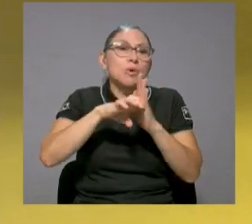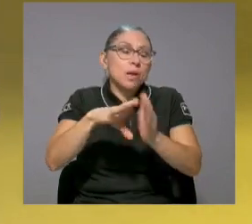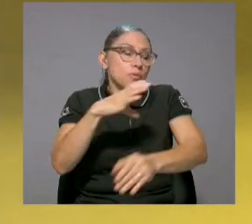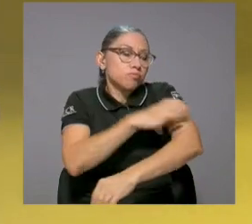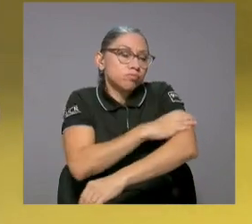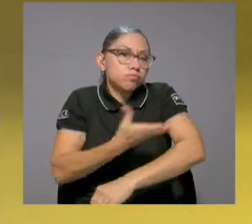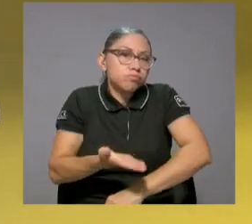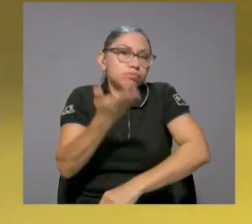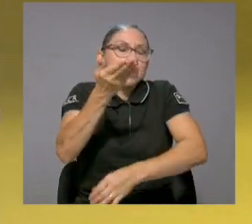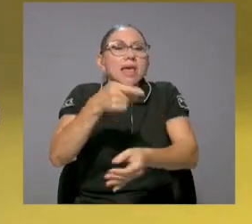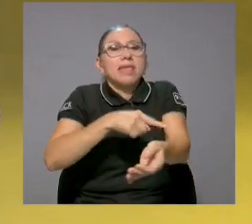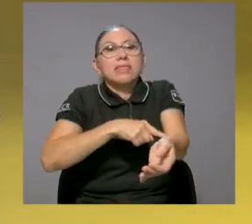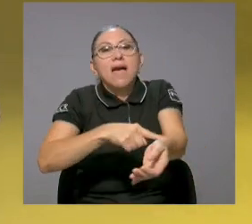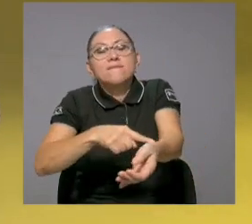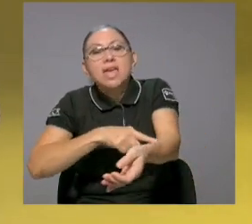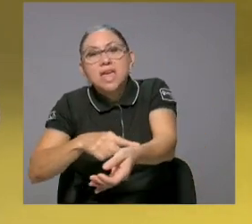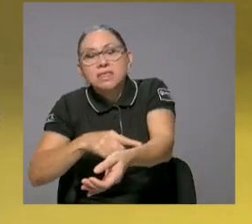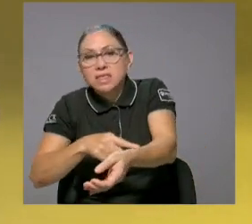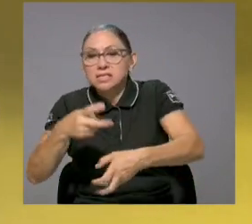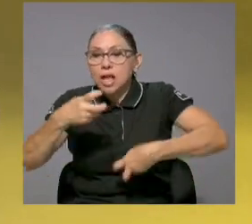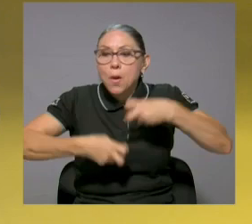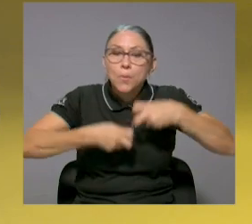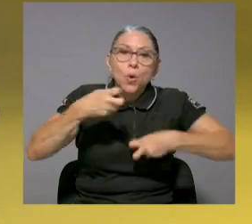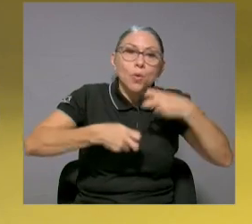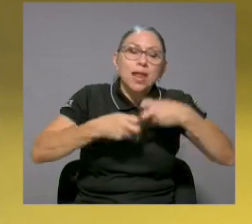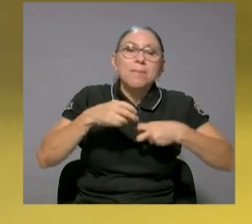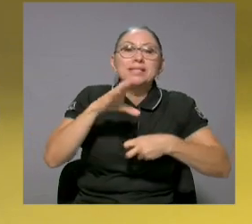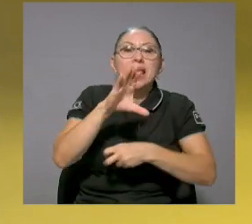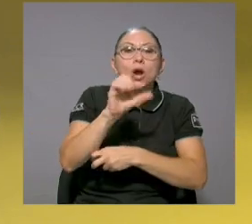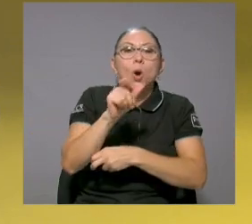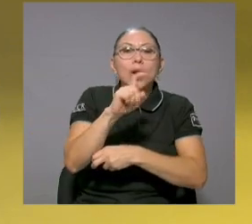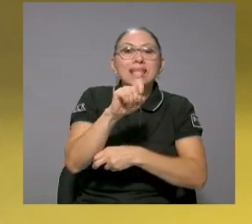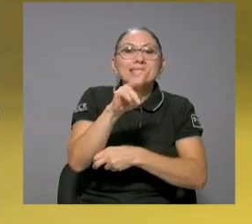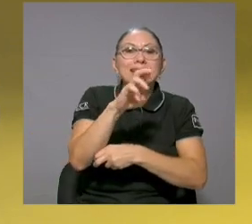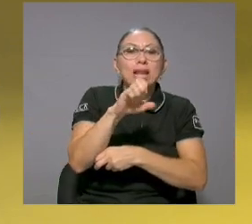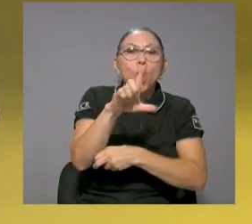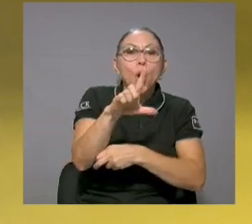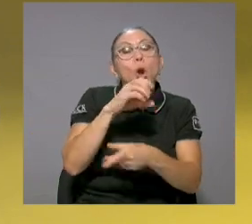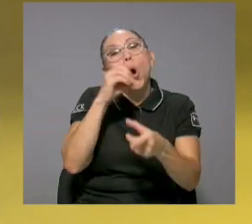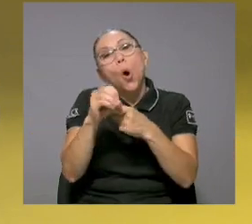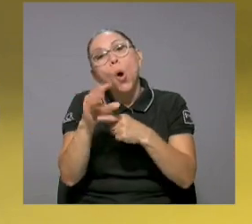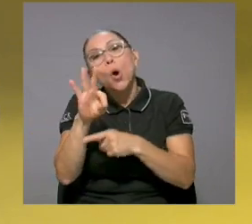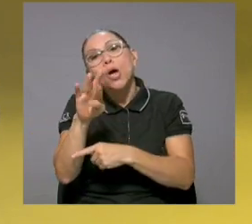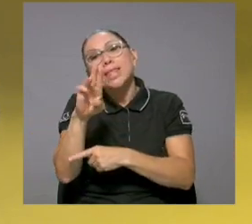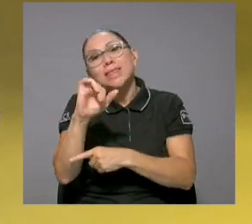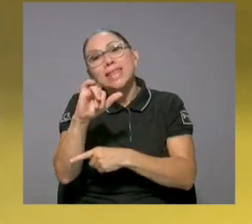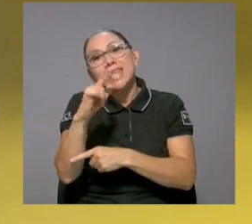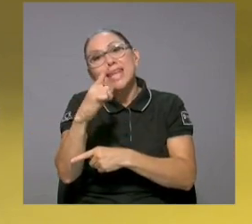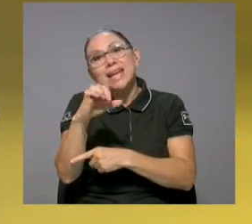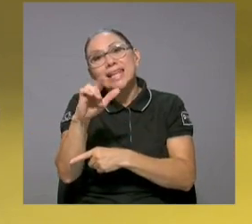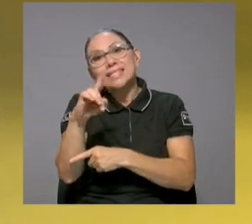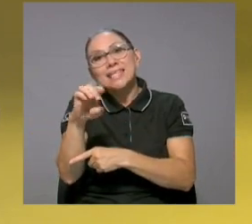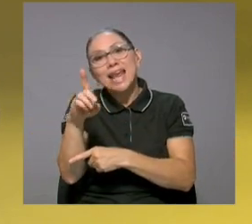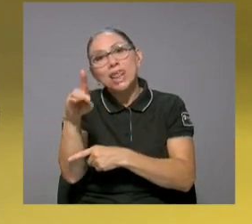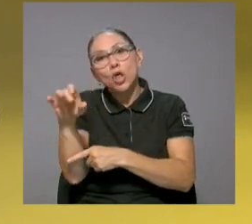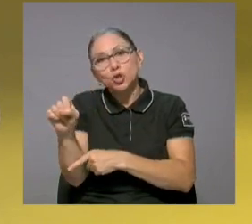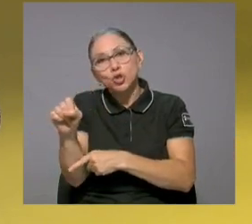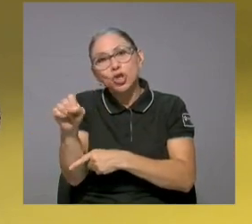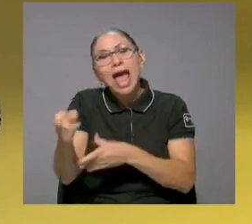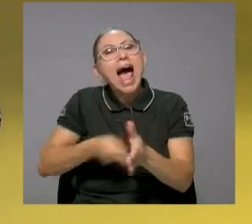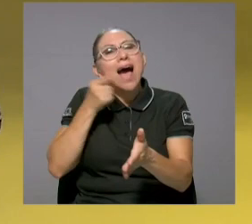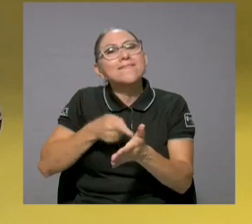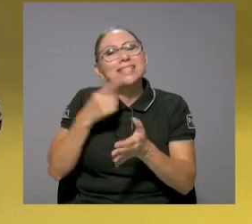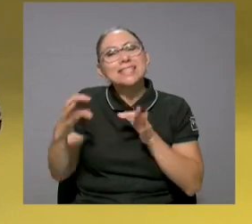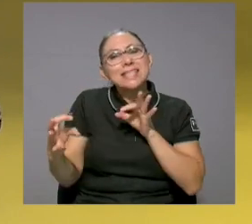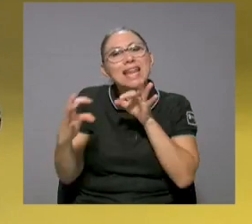hipertensión, diabetes, problemas de colesterol y triglicéridos, en muchas ocasiones tiene que ver con nuestro estilo de vida,